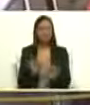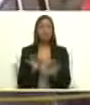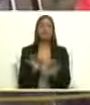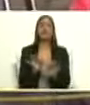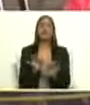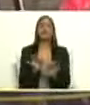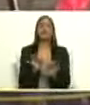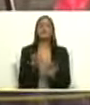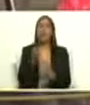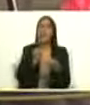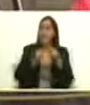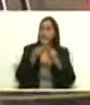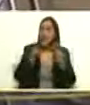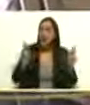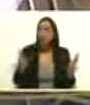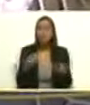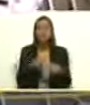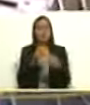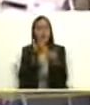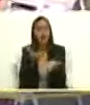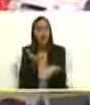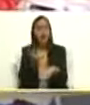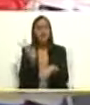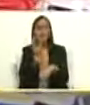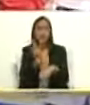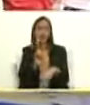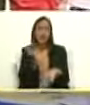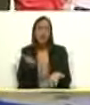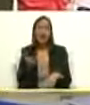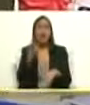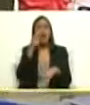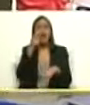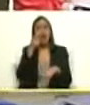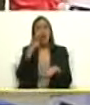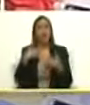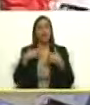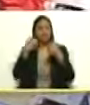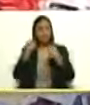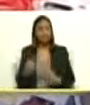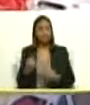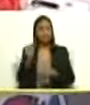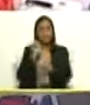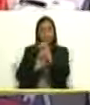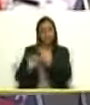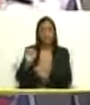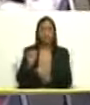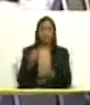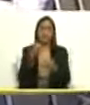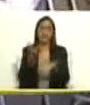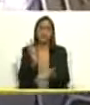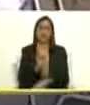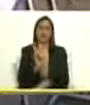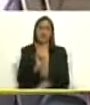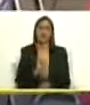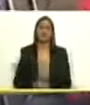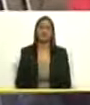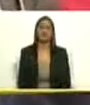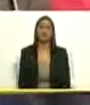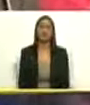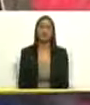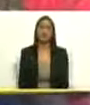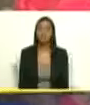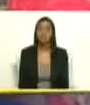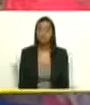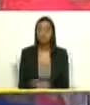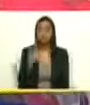defensa de los venezolanos la defensa de la soberanía sobre todo continúa el